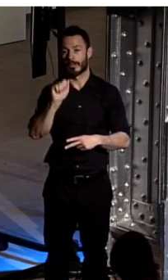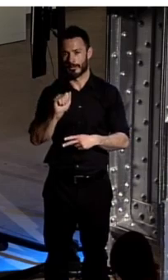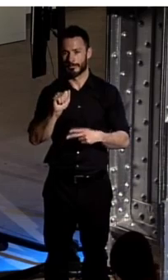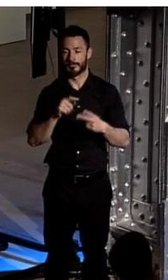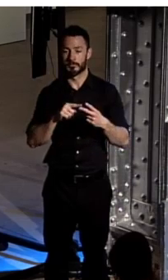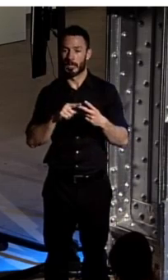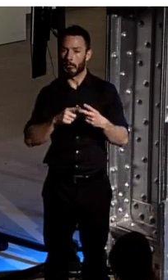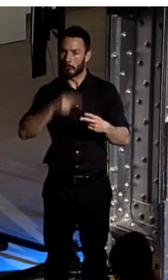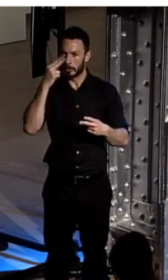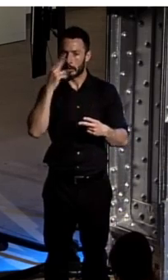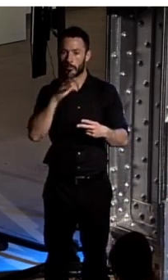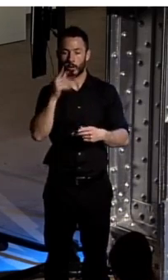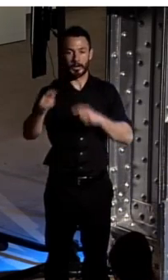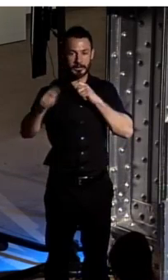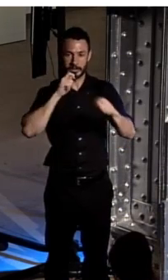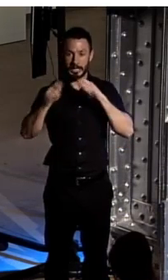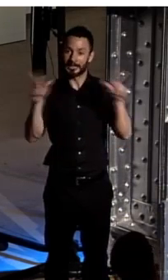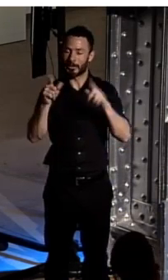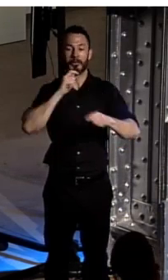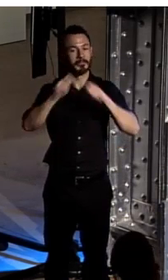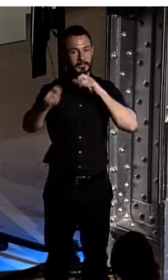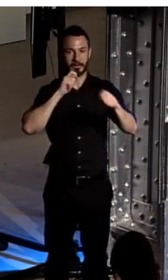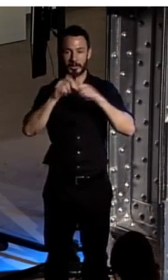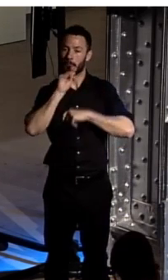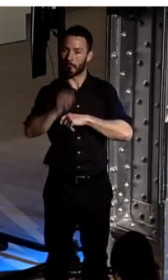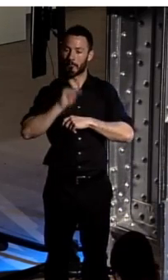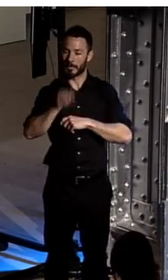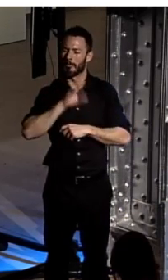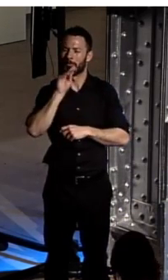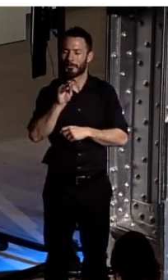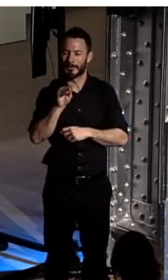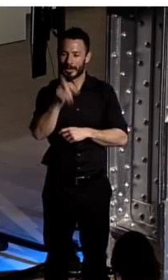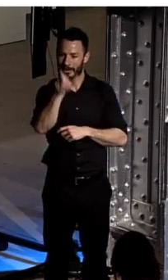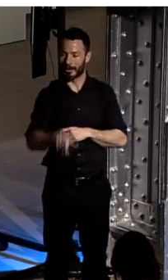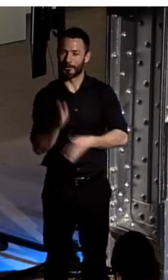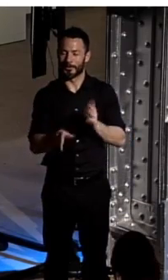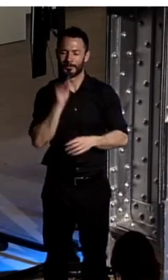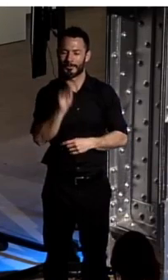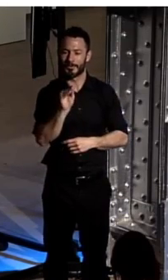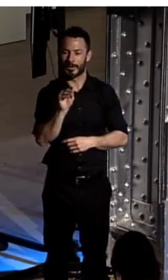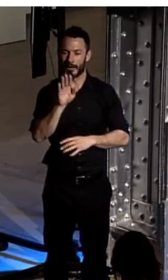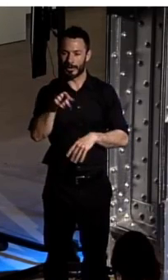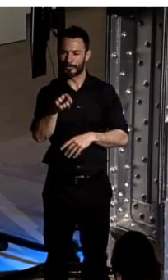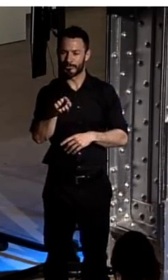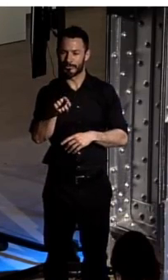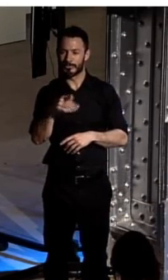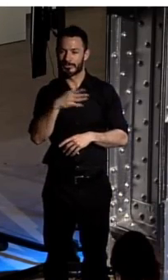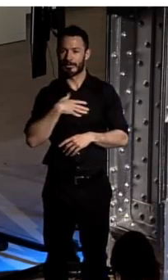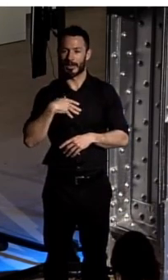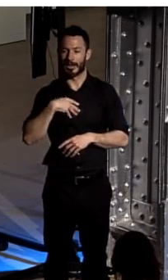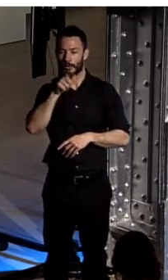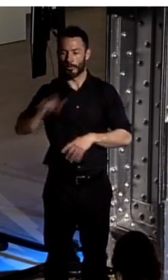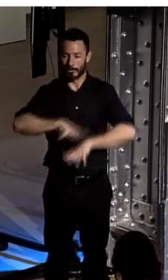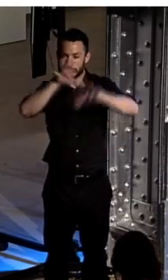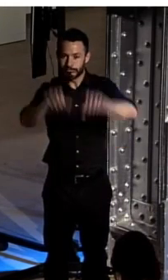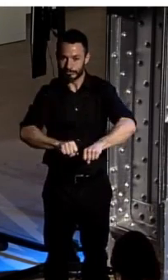en la entrevistaron para la televisión y en un determinado momento le preguntaron si iba a dominar a la especie humana y dijo que sí,